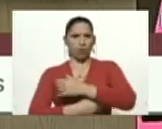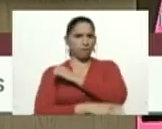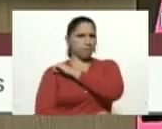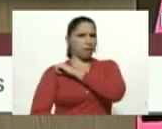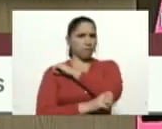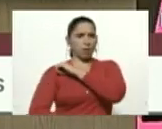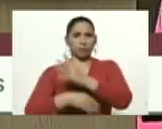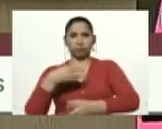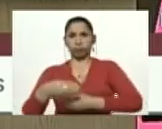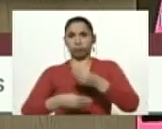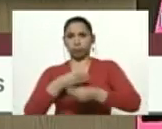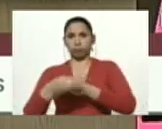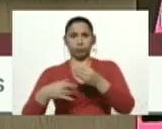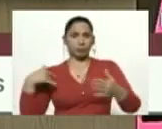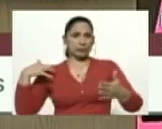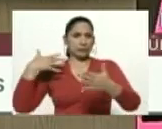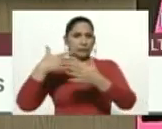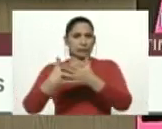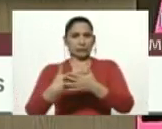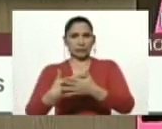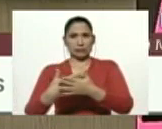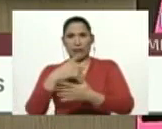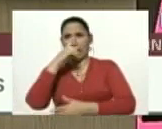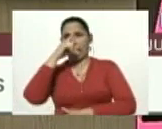se generó durante muchas décadas